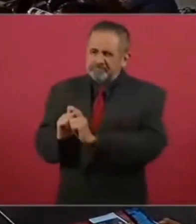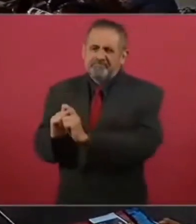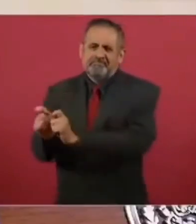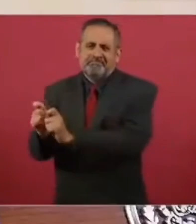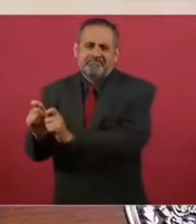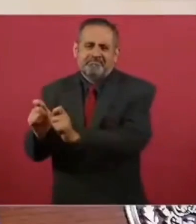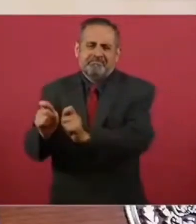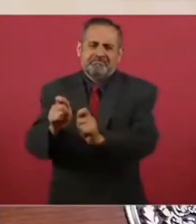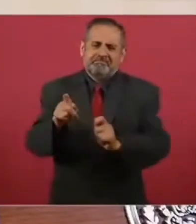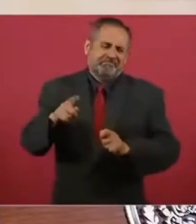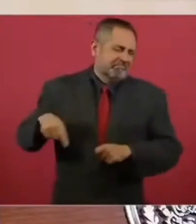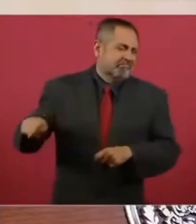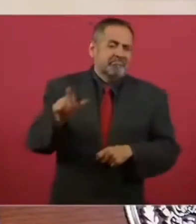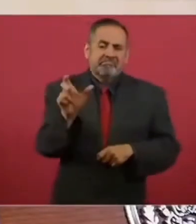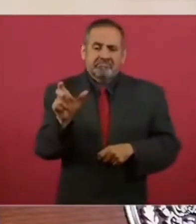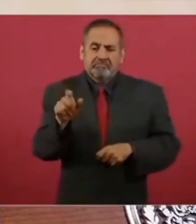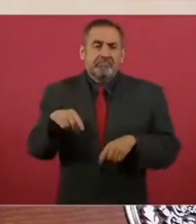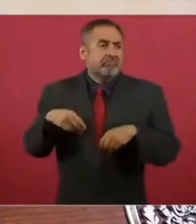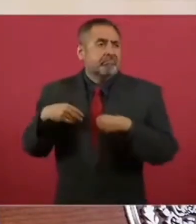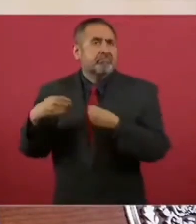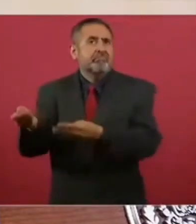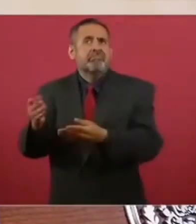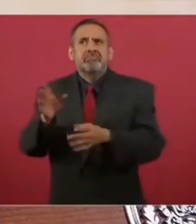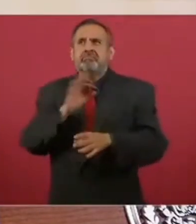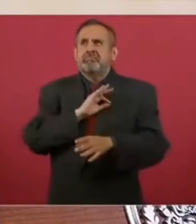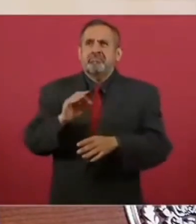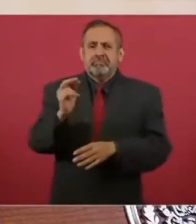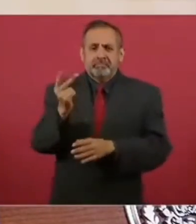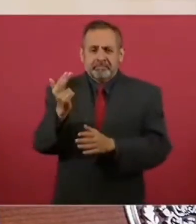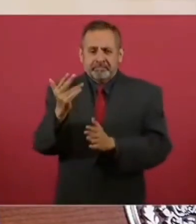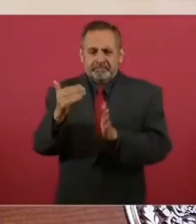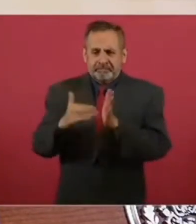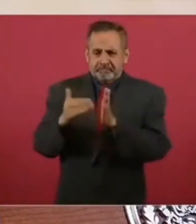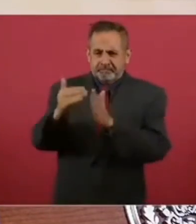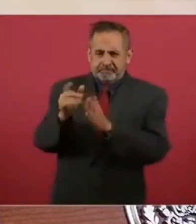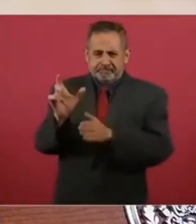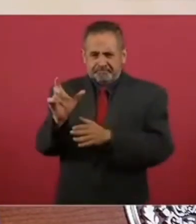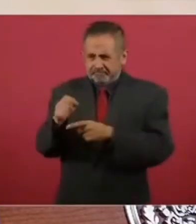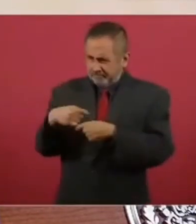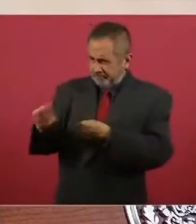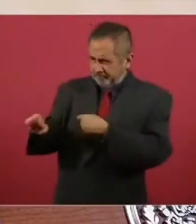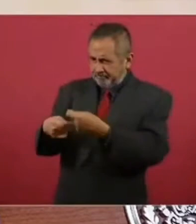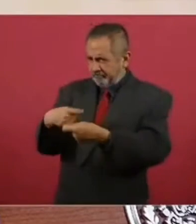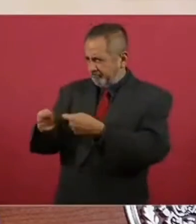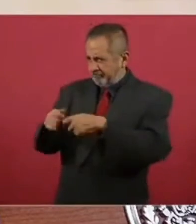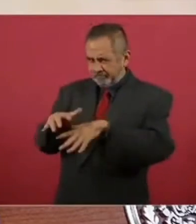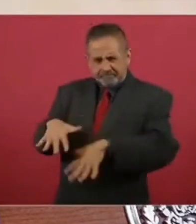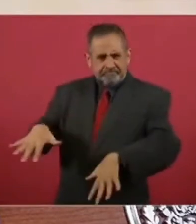todos. Se van a entregar más de 25 millones de tarjetas.